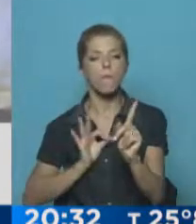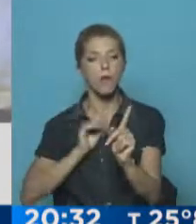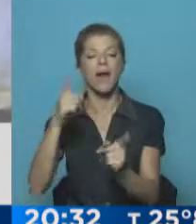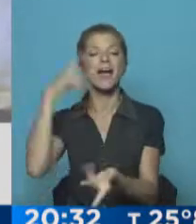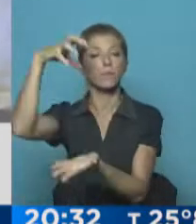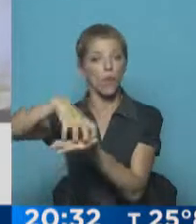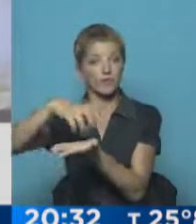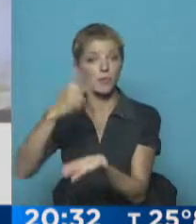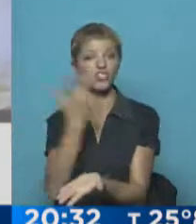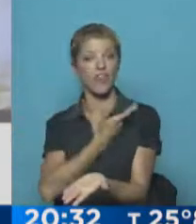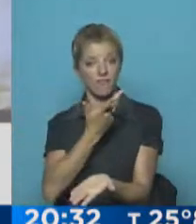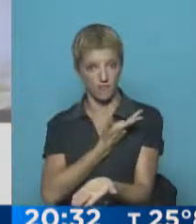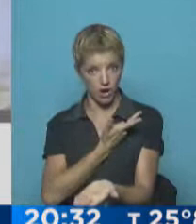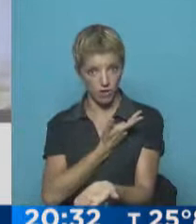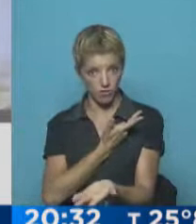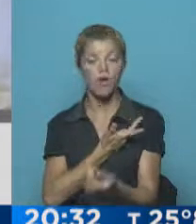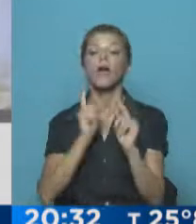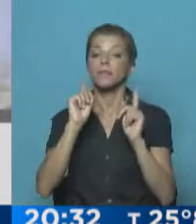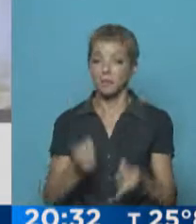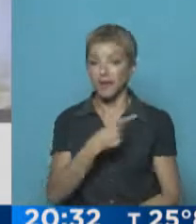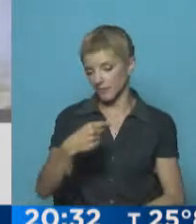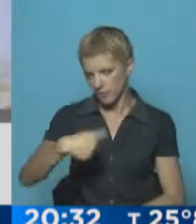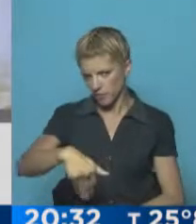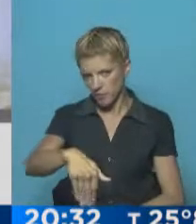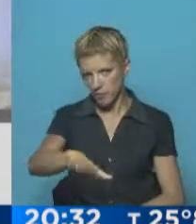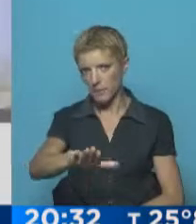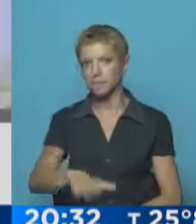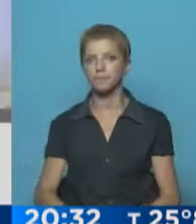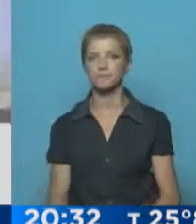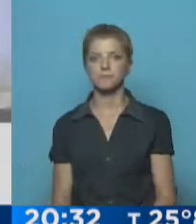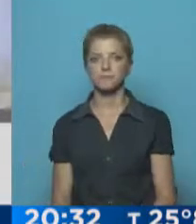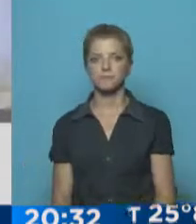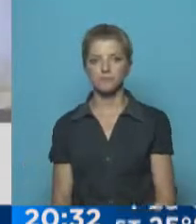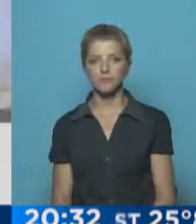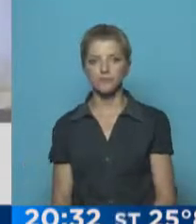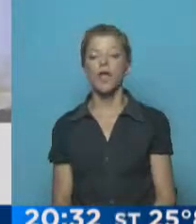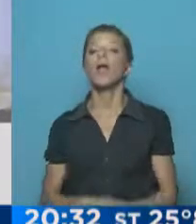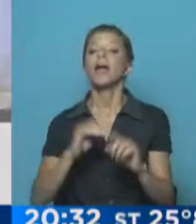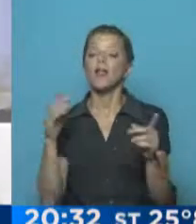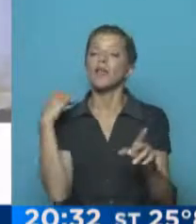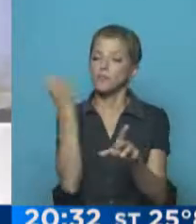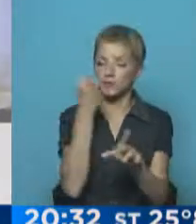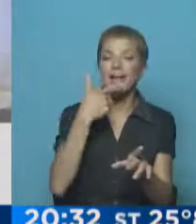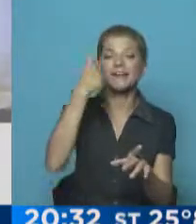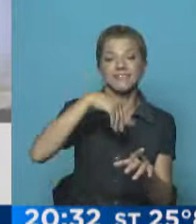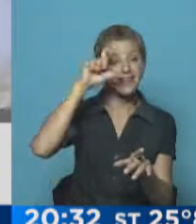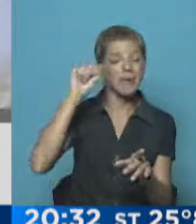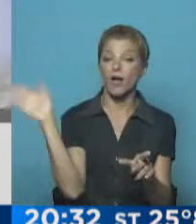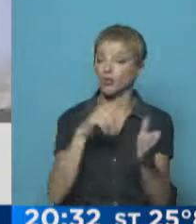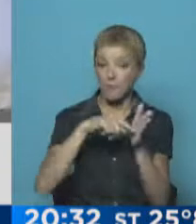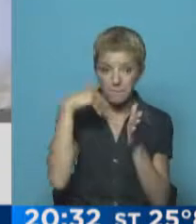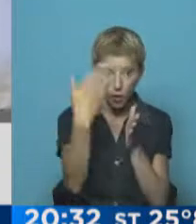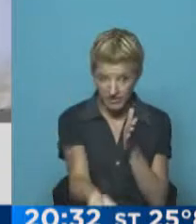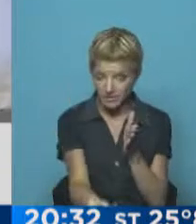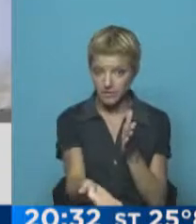3 de febrero, también en las siguientes semanas. Obviamente, extender el SAME a todo el conurbano, a toda el